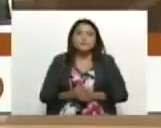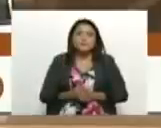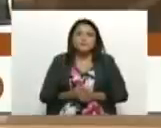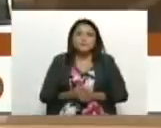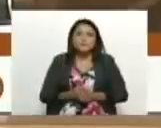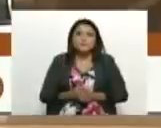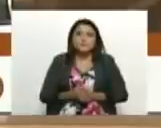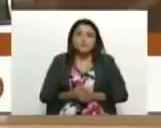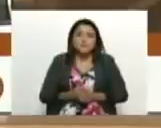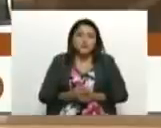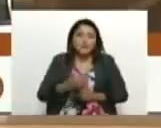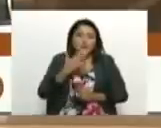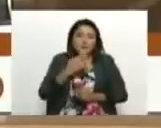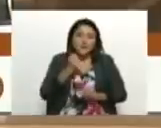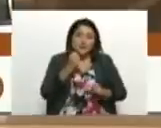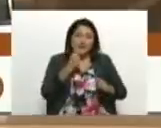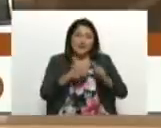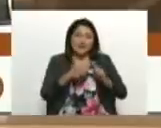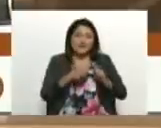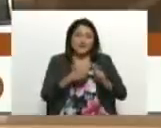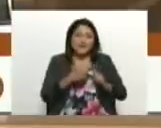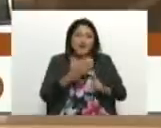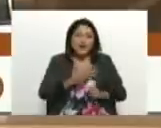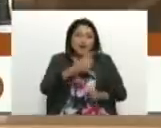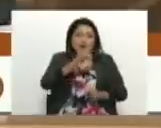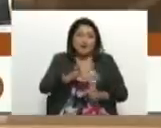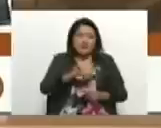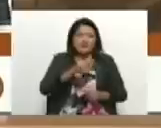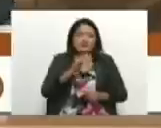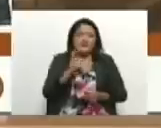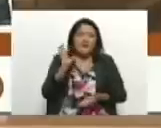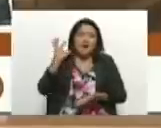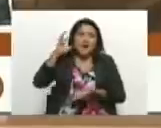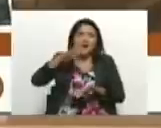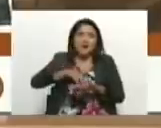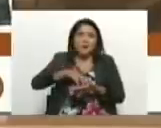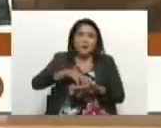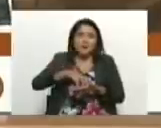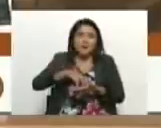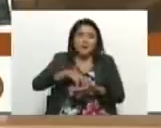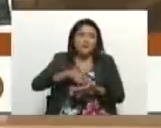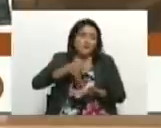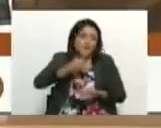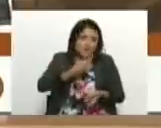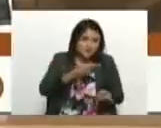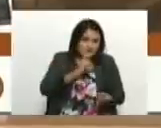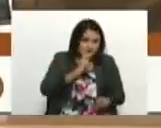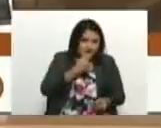puse un ejemplo de un exalcalde del estado de Aragua, Ismael García, para decirlo aquí entre nosotros y en secreto,